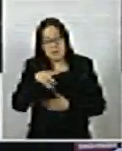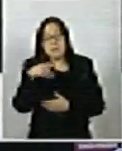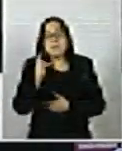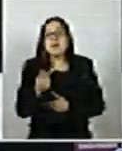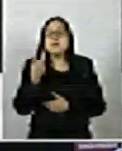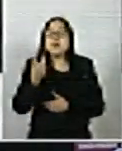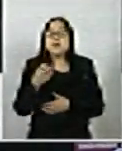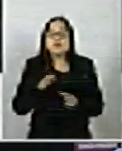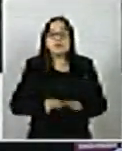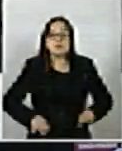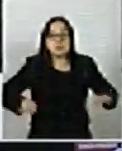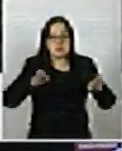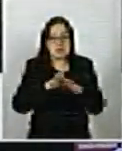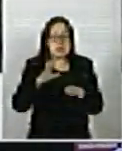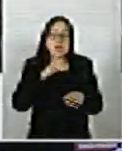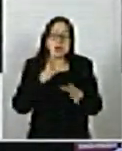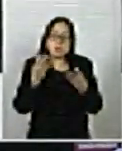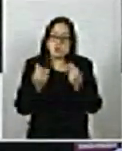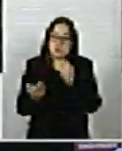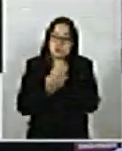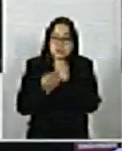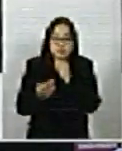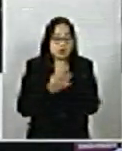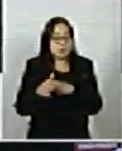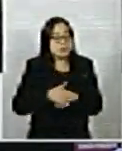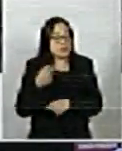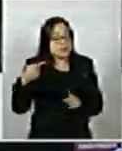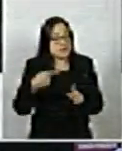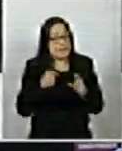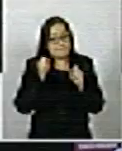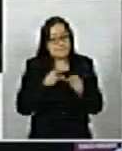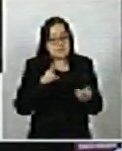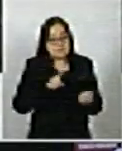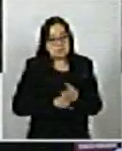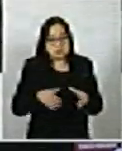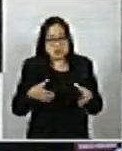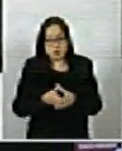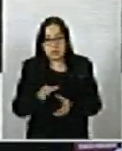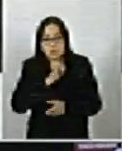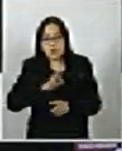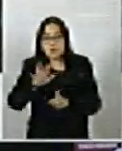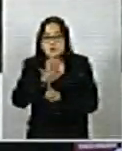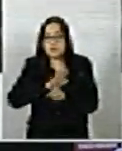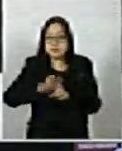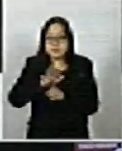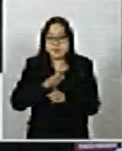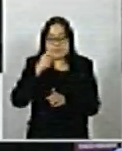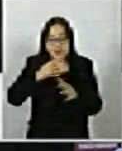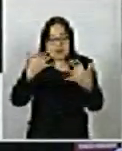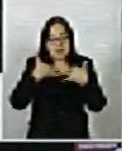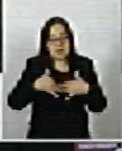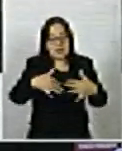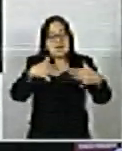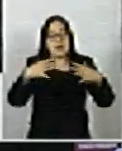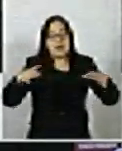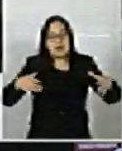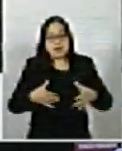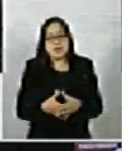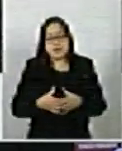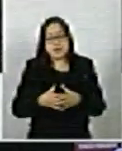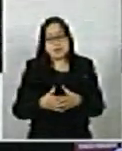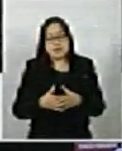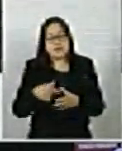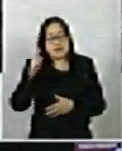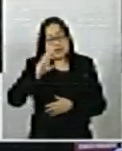tenido grandes beneficios, porque desde ahí se ejerce influencia en la Asamblea General. Y se tiene un papel